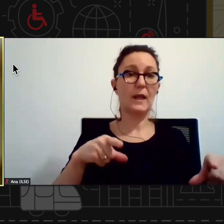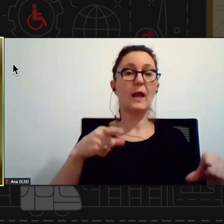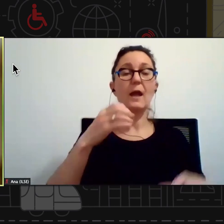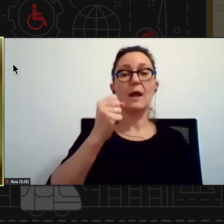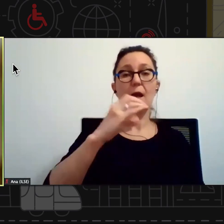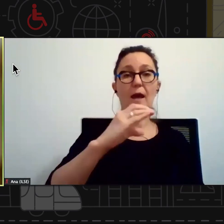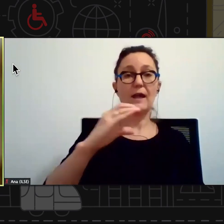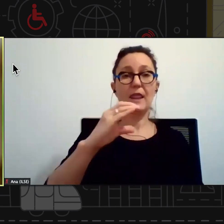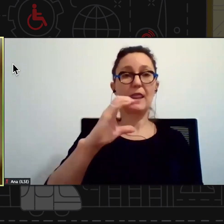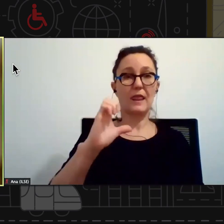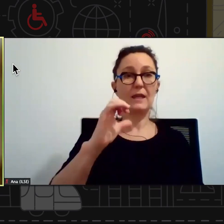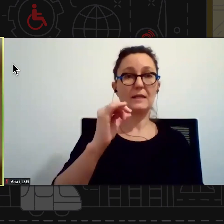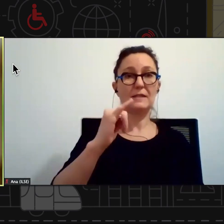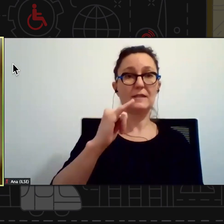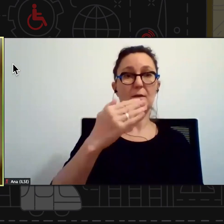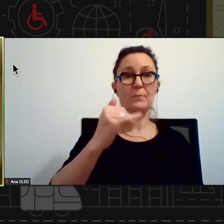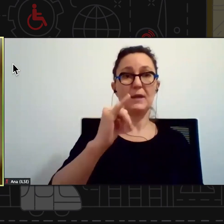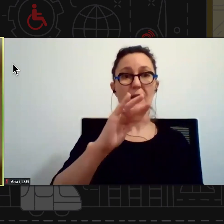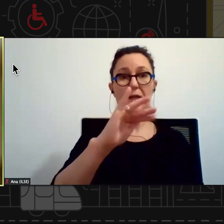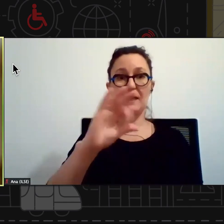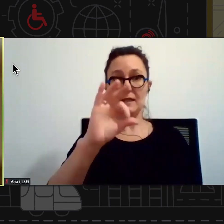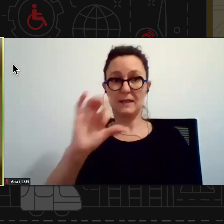Accesibilitas, cuya dirección es